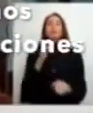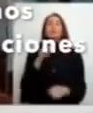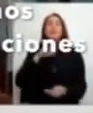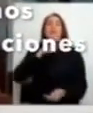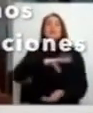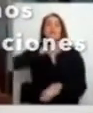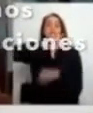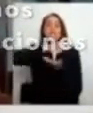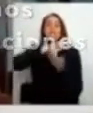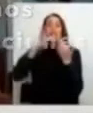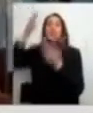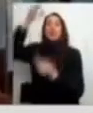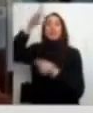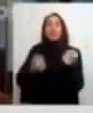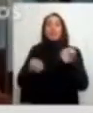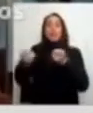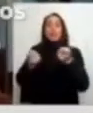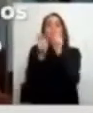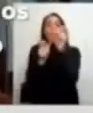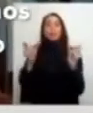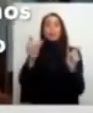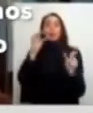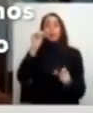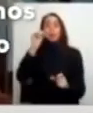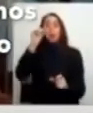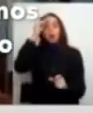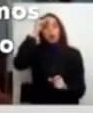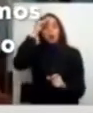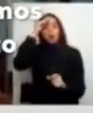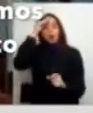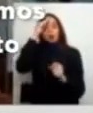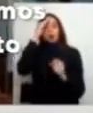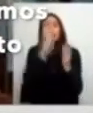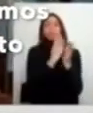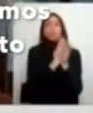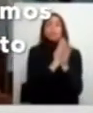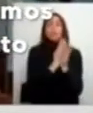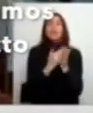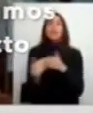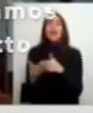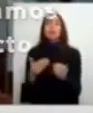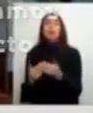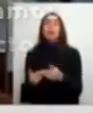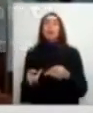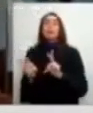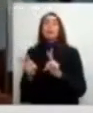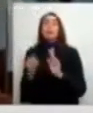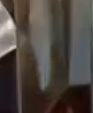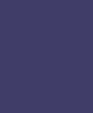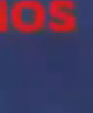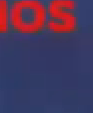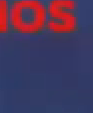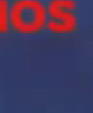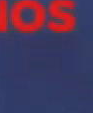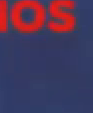gente que tiene tan pocas calificaciones entonces me parece natural que procedamos en ese sentido voy a aprobar el proyecto muchas gracias